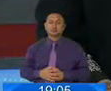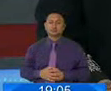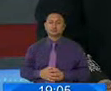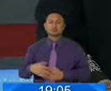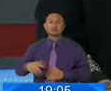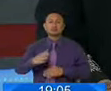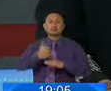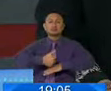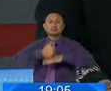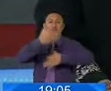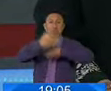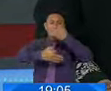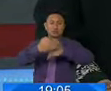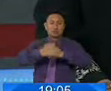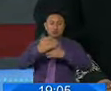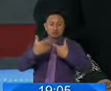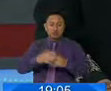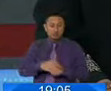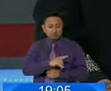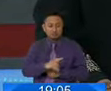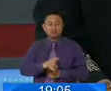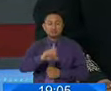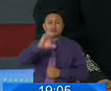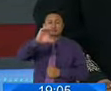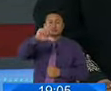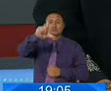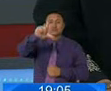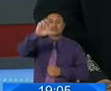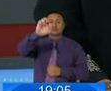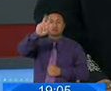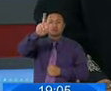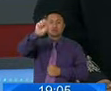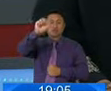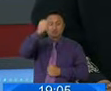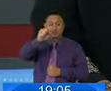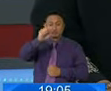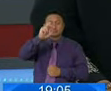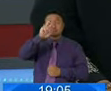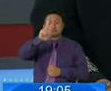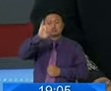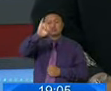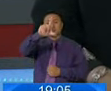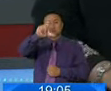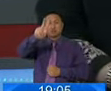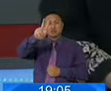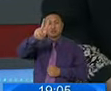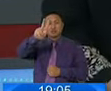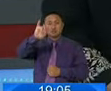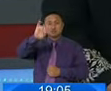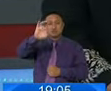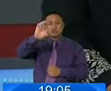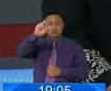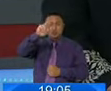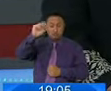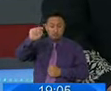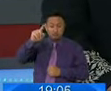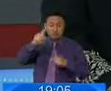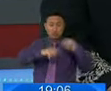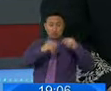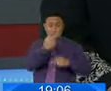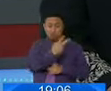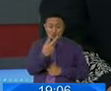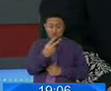de Justicia declaró inocentes a Clever Jiménez y Fernando Villavicencio por el delito de divulgación de información reservada tras